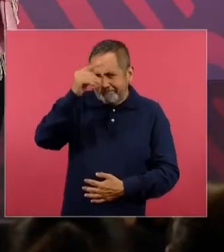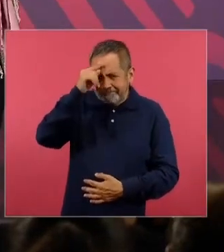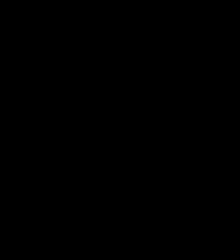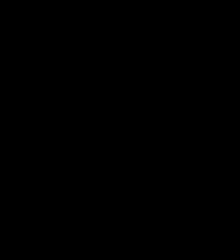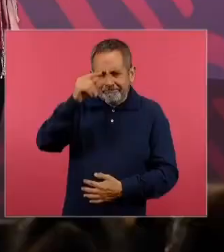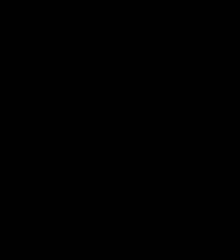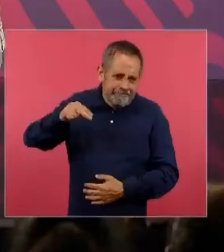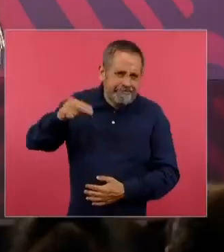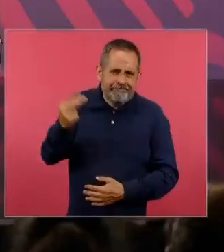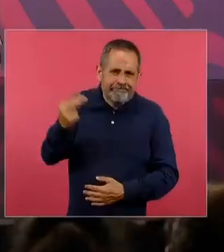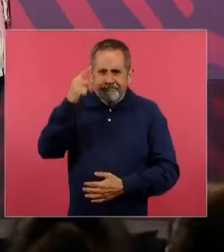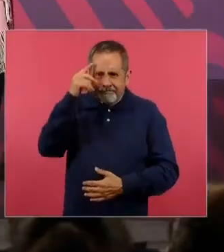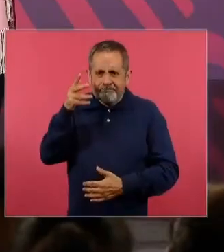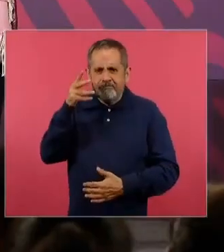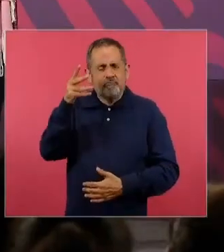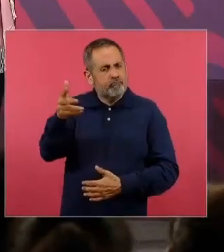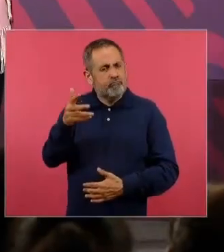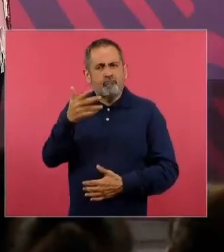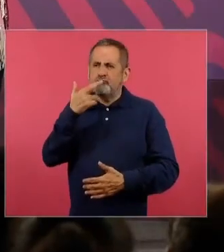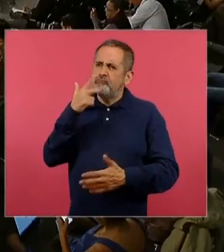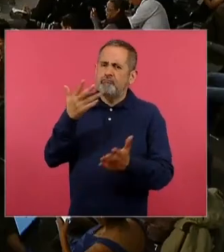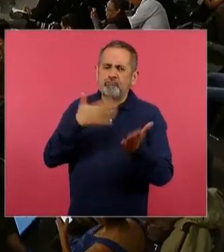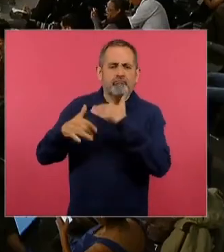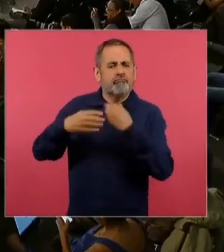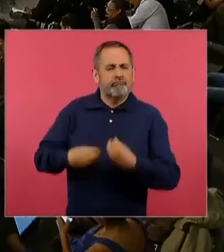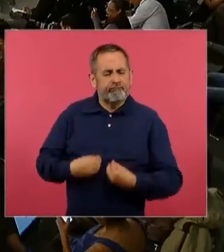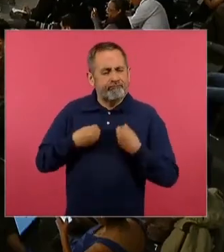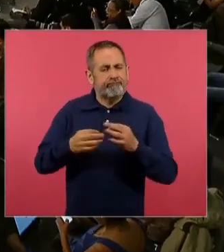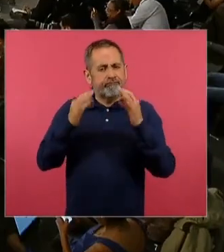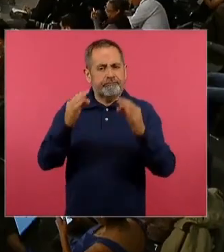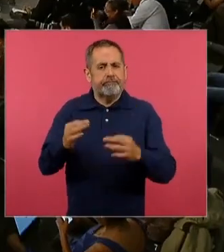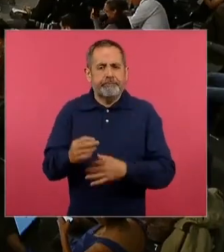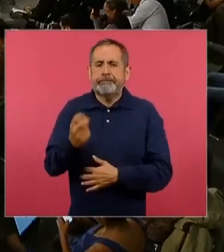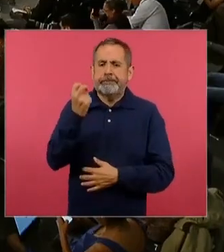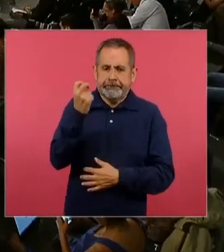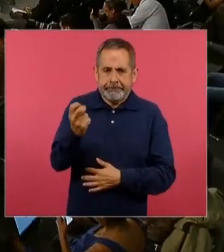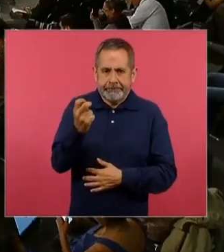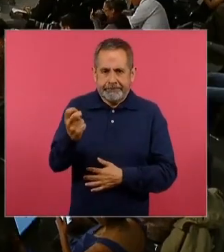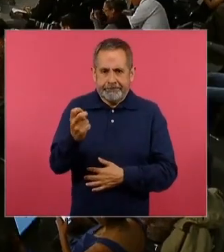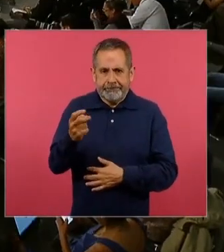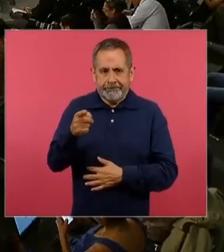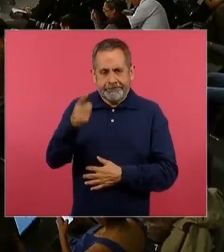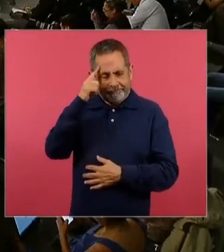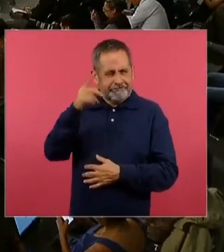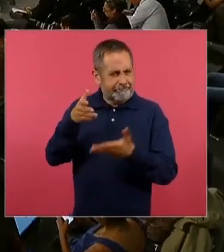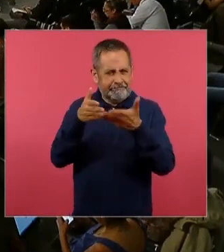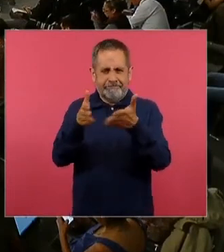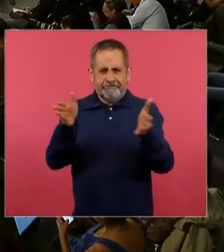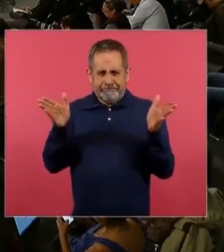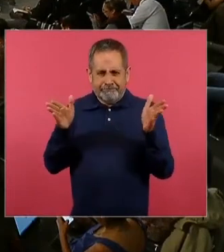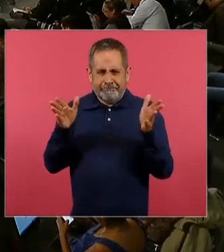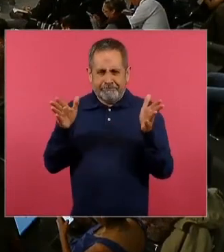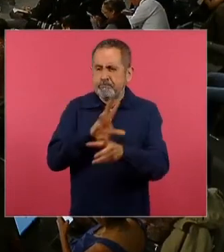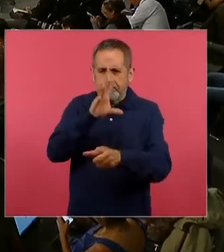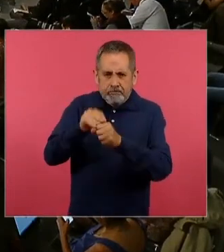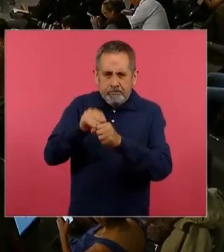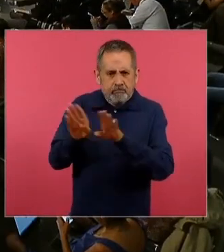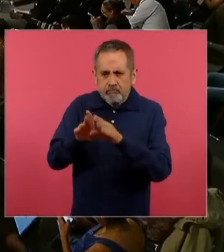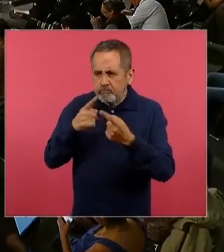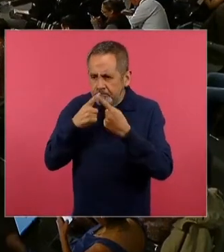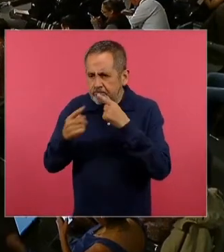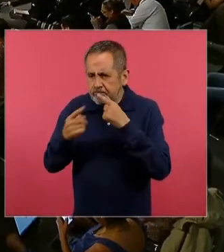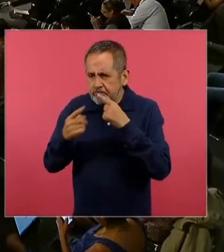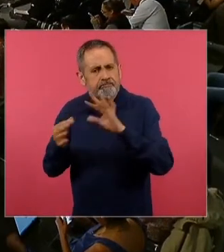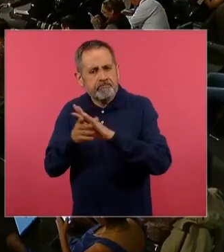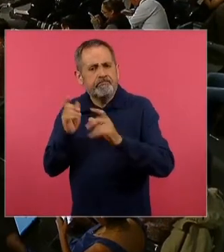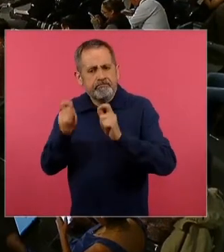se necesita para tener una mejor vida. Este es un panorama general de todo lo que se tuvo que hacer y se